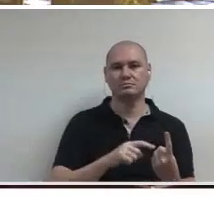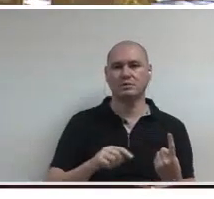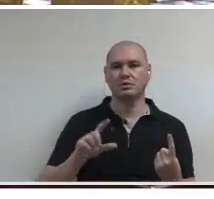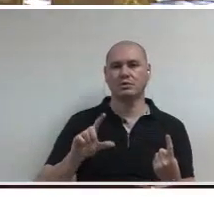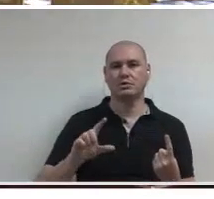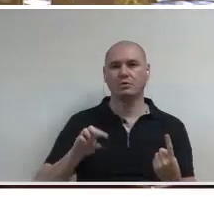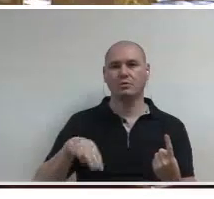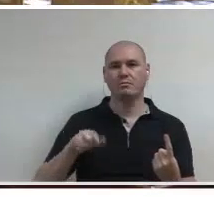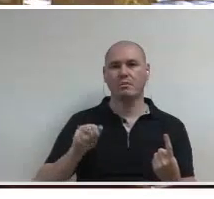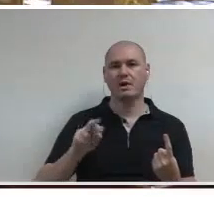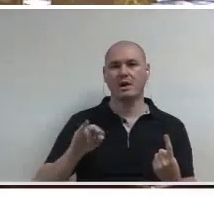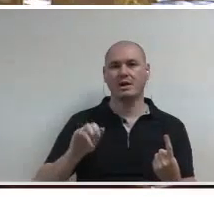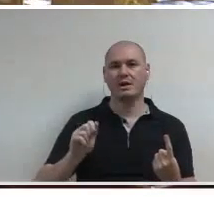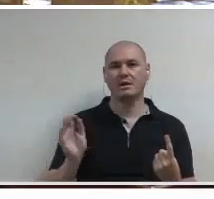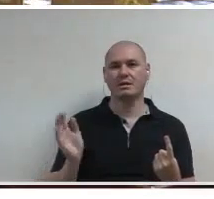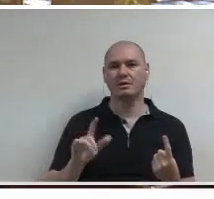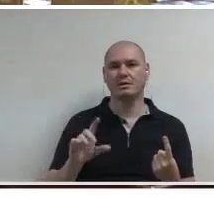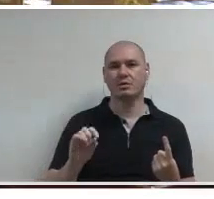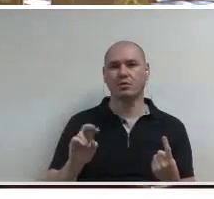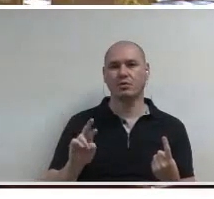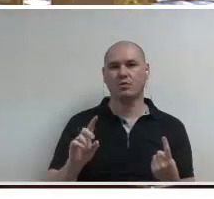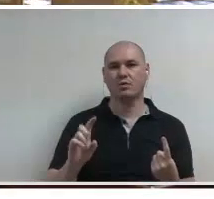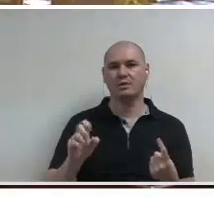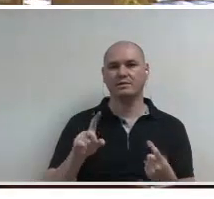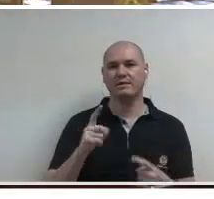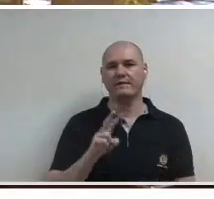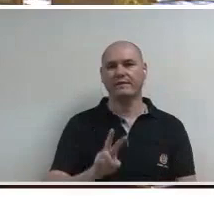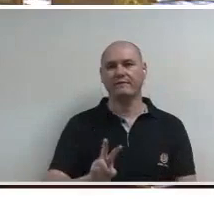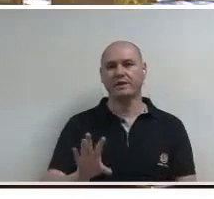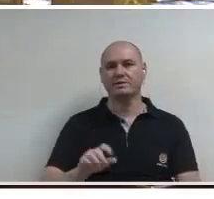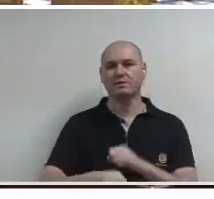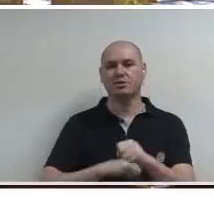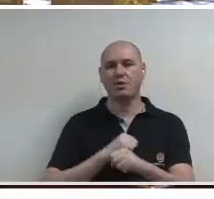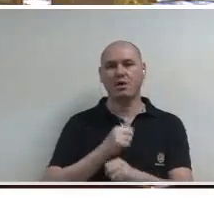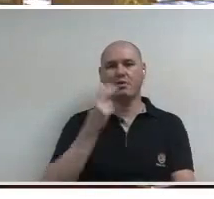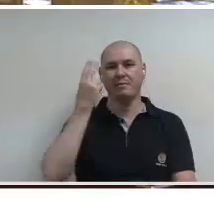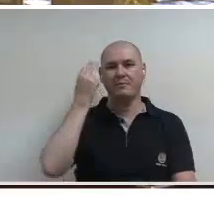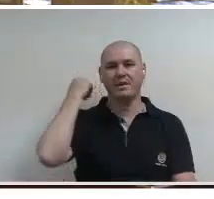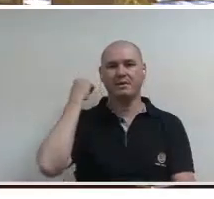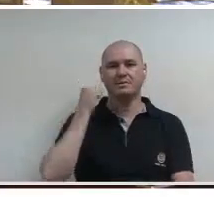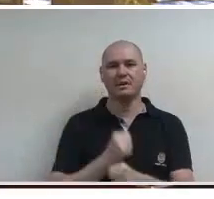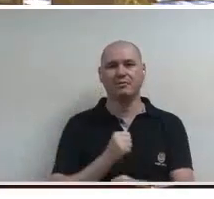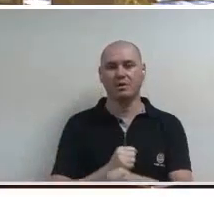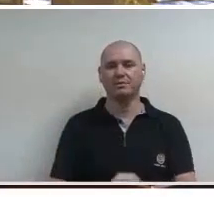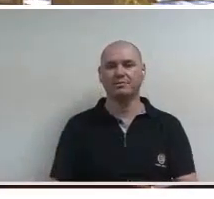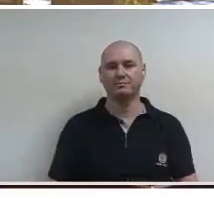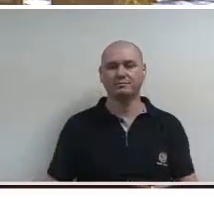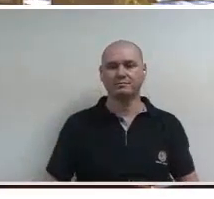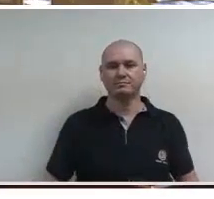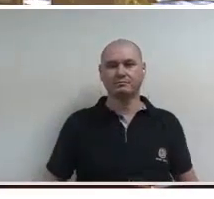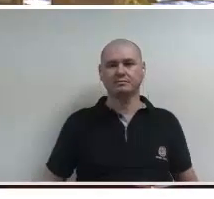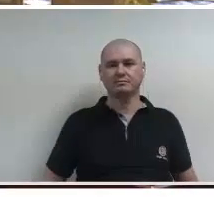Viña confirma Janguá, abogada María Lourdes Noguera de Saucedo, Ureco.